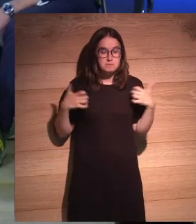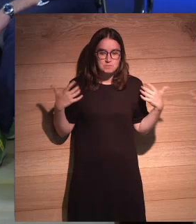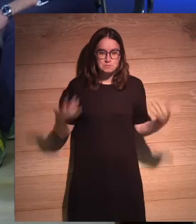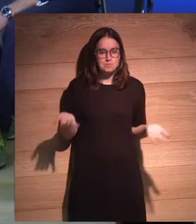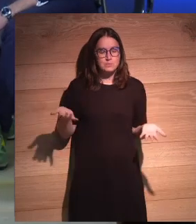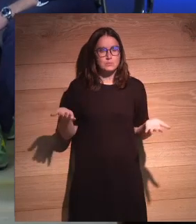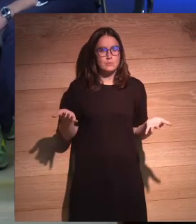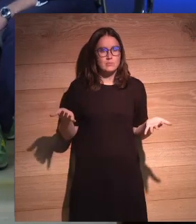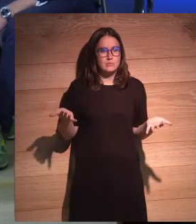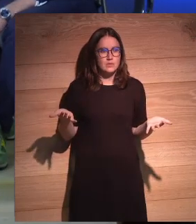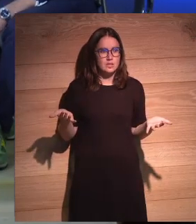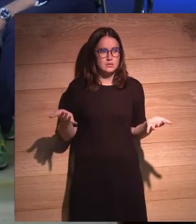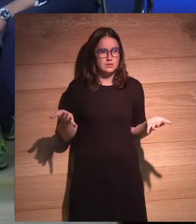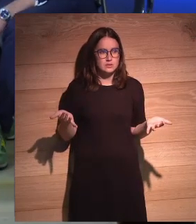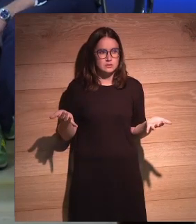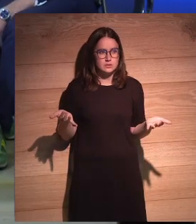Entonces